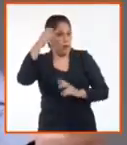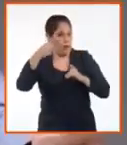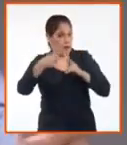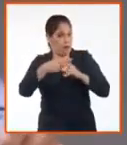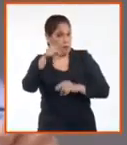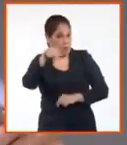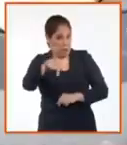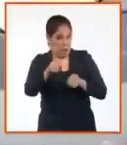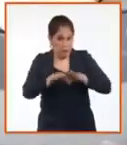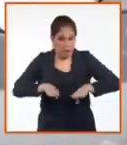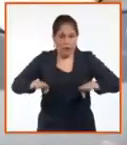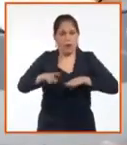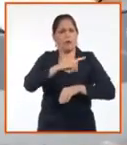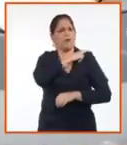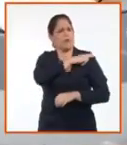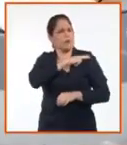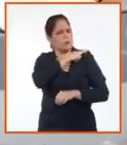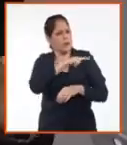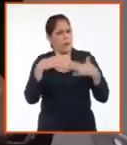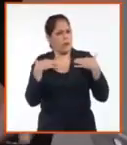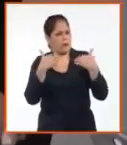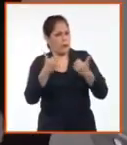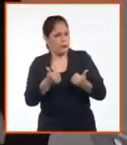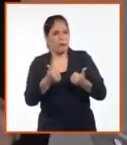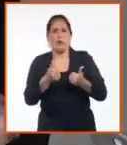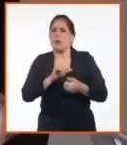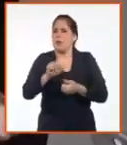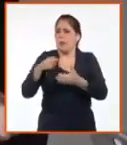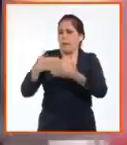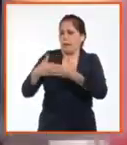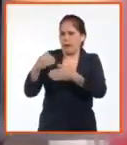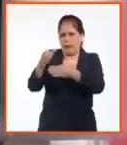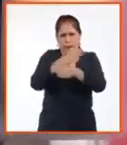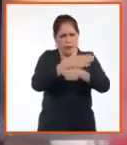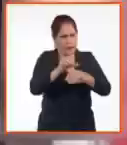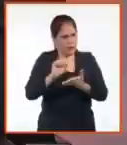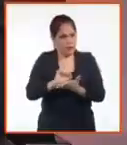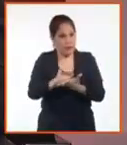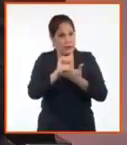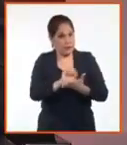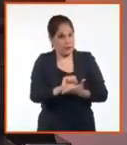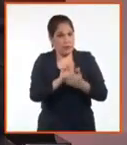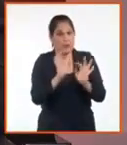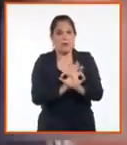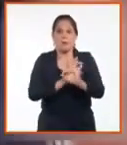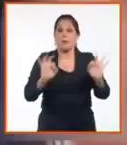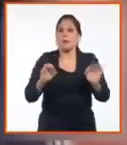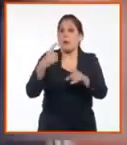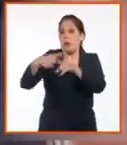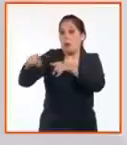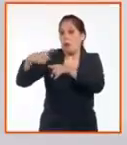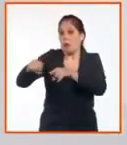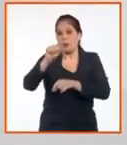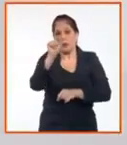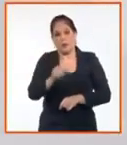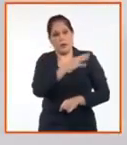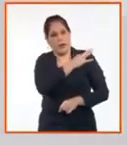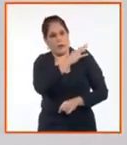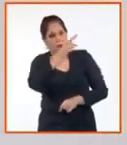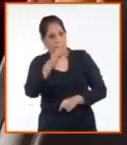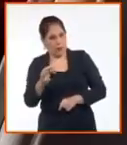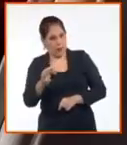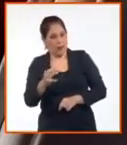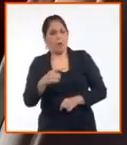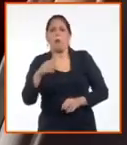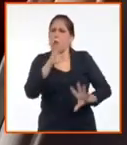funcionarios directivos del sector empresarial y de los servicios especialistas y otros invitados ha abierto al